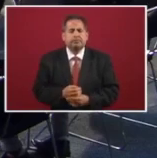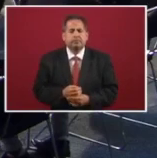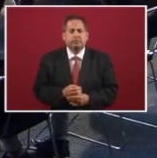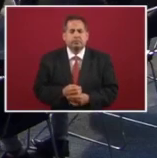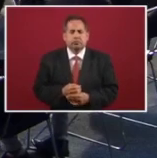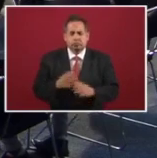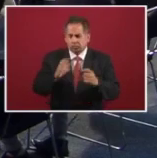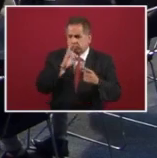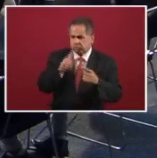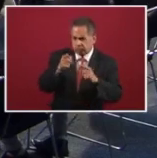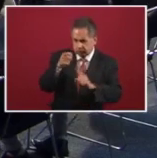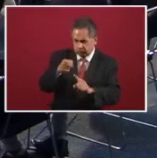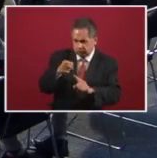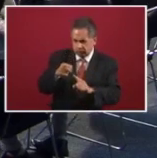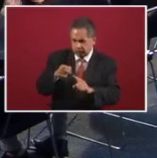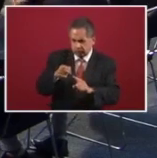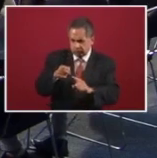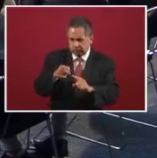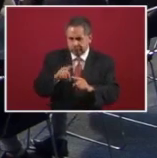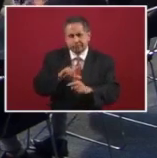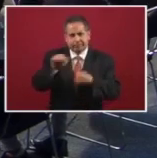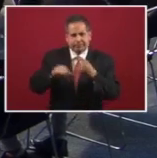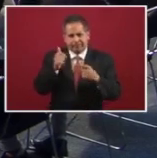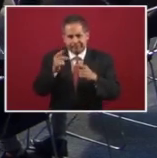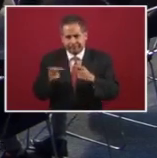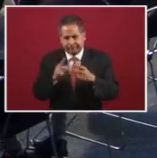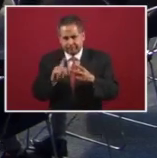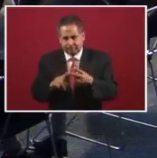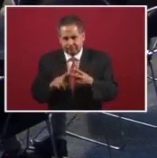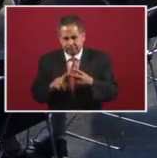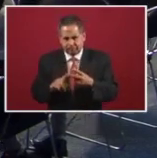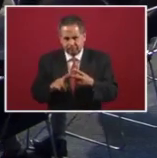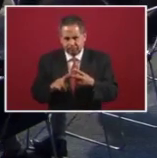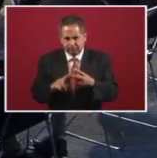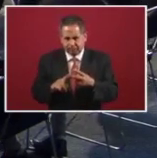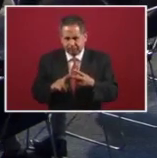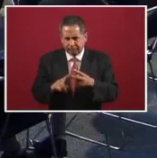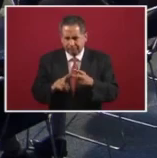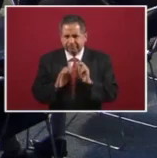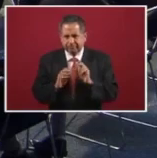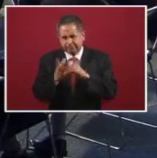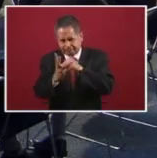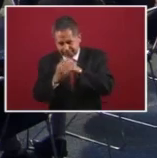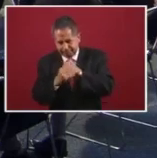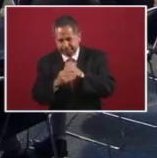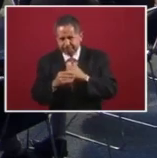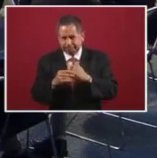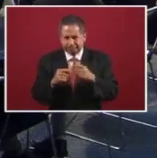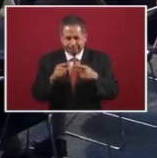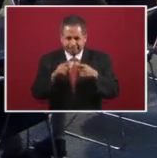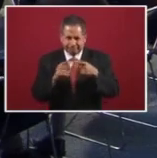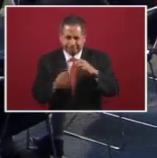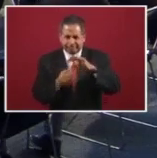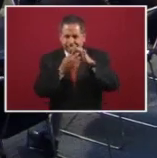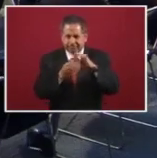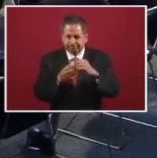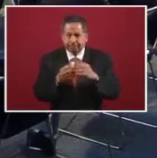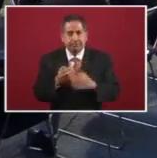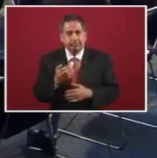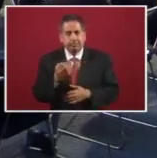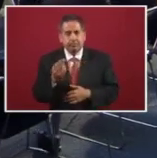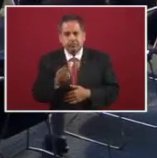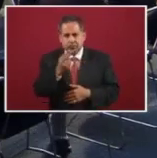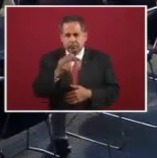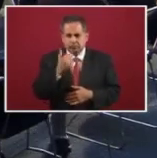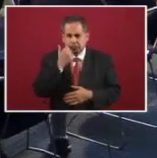¿Te contesto eso? Sí, y luego ya la otra pregunta. Deje terminar, porque sí. Esto está. A usted le gusta que